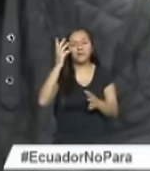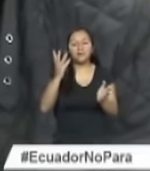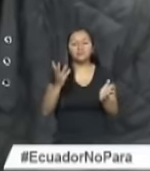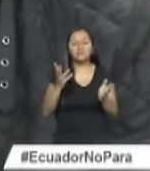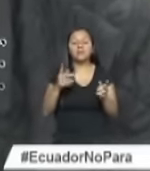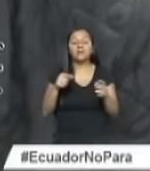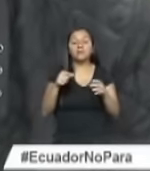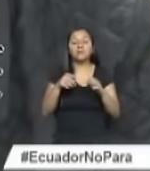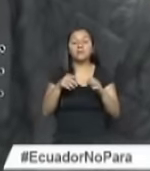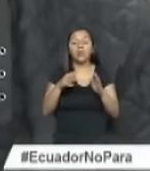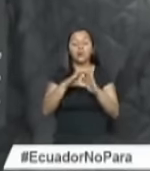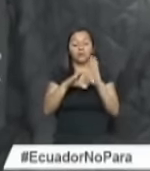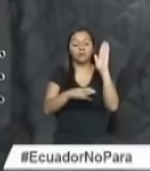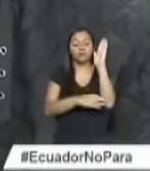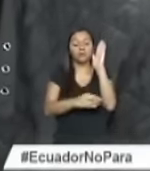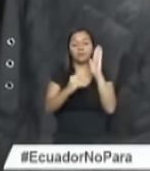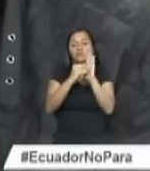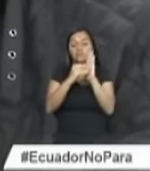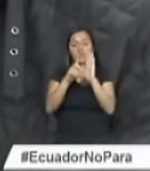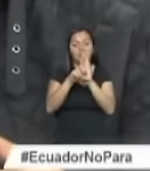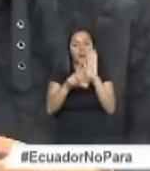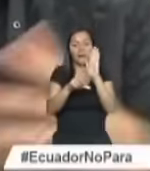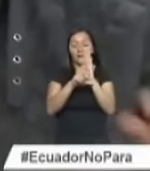una constitución lo va a decir, ni una ley lo va a decir, pero